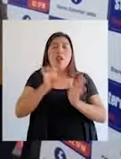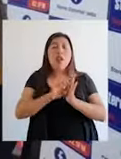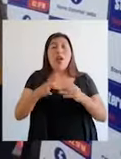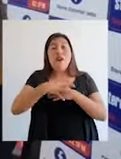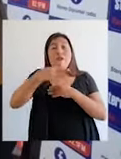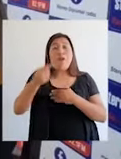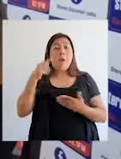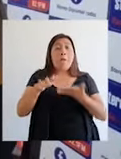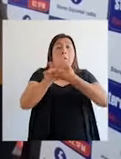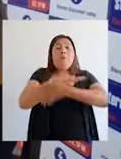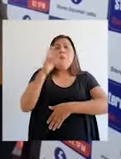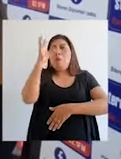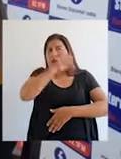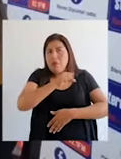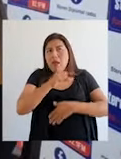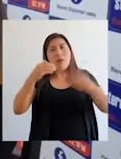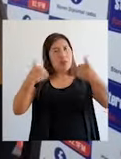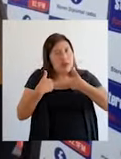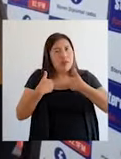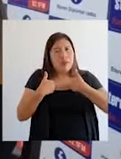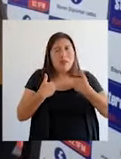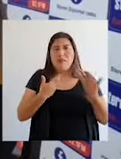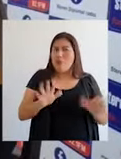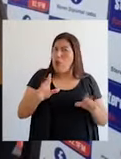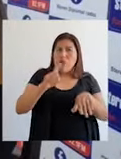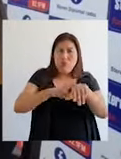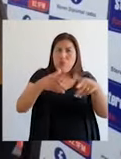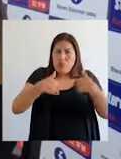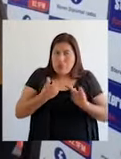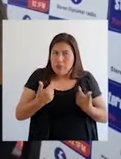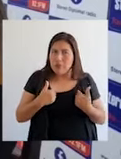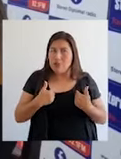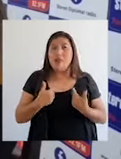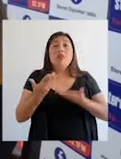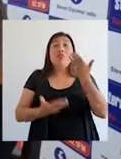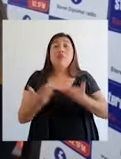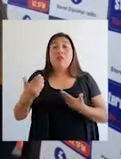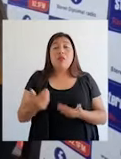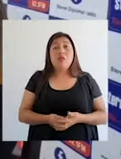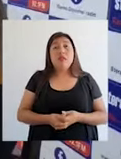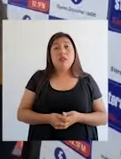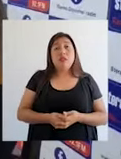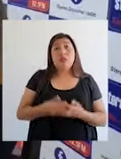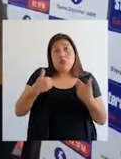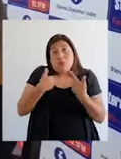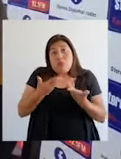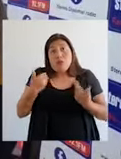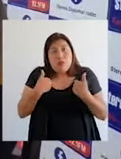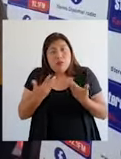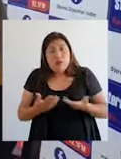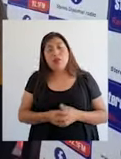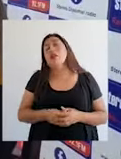no tener discapacidad y tenerla es muy difusa. En cualquier momento uno puede tenerla. Probablemente la tengamos. Ahora, no hablemos de